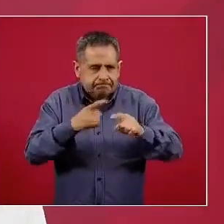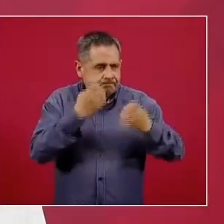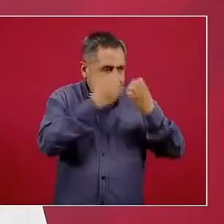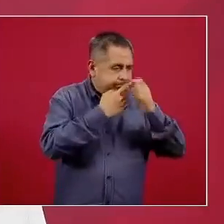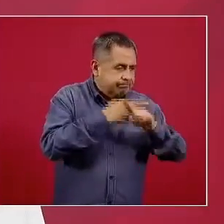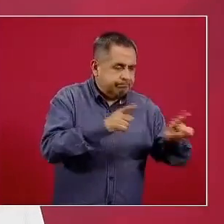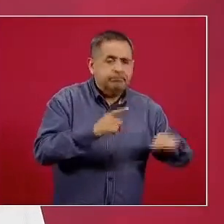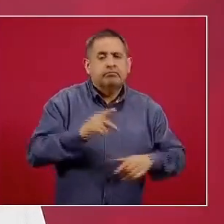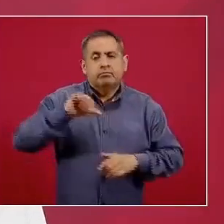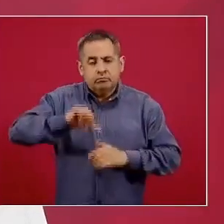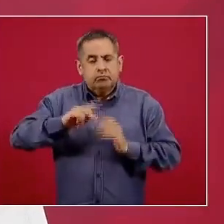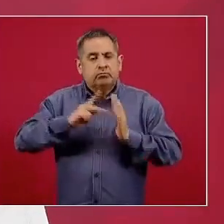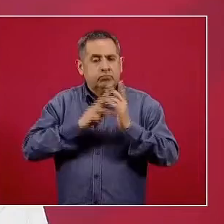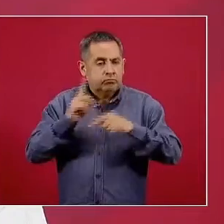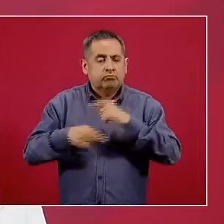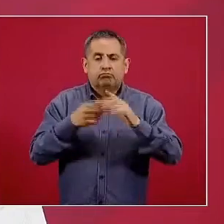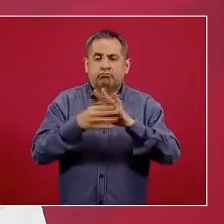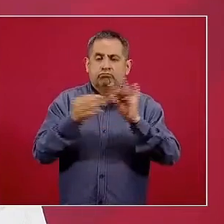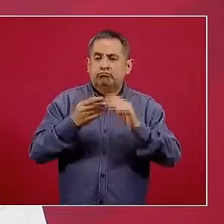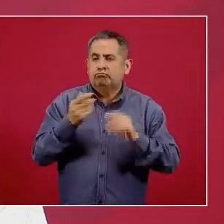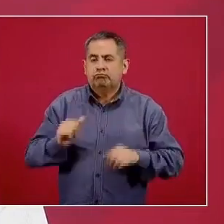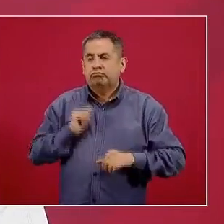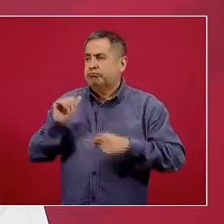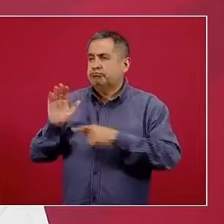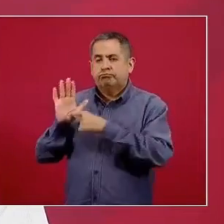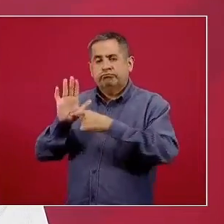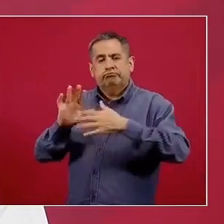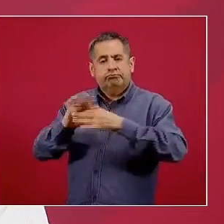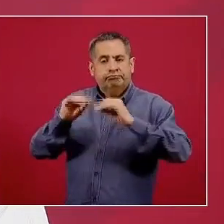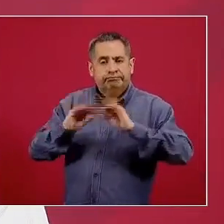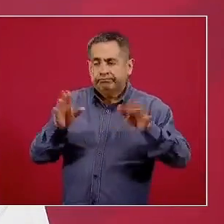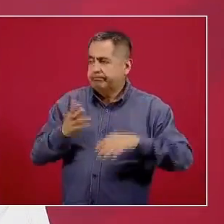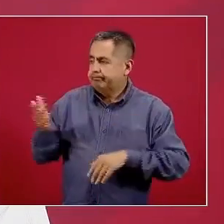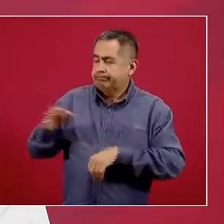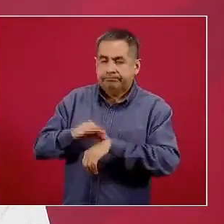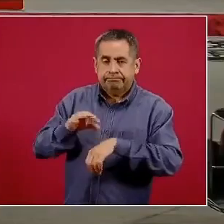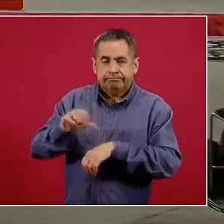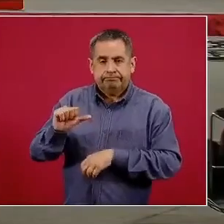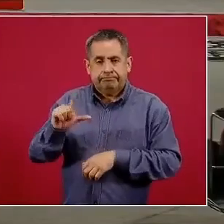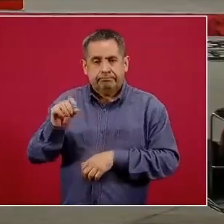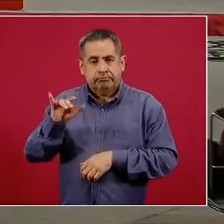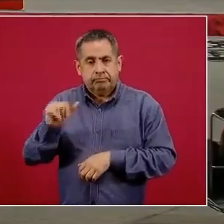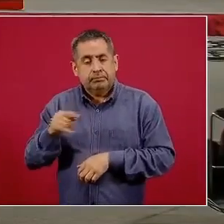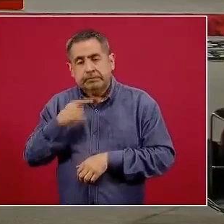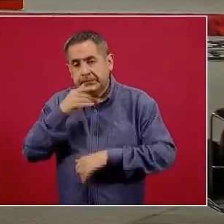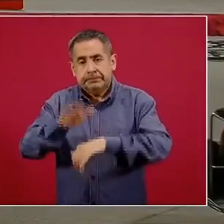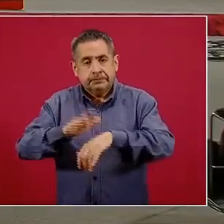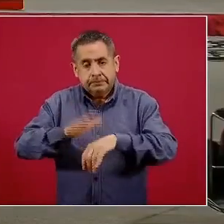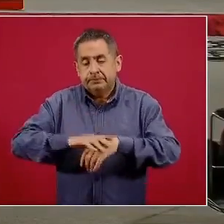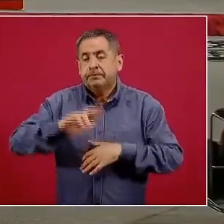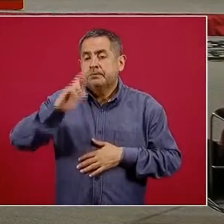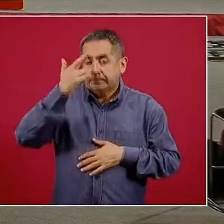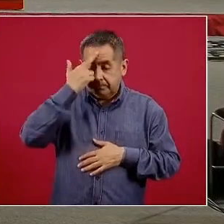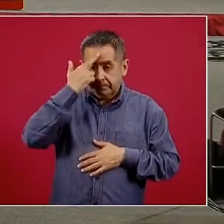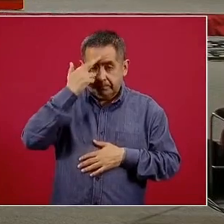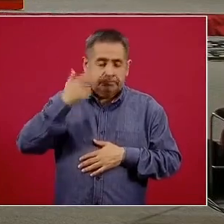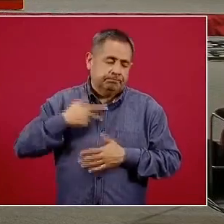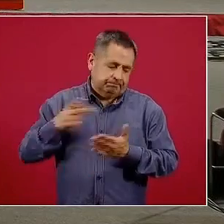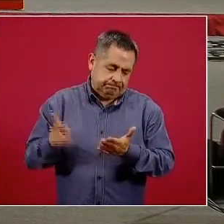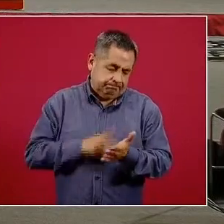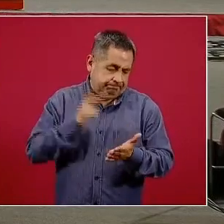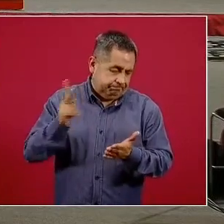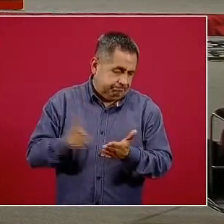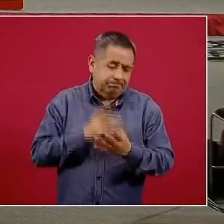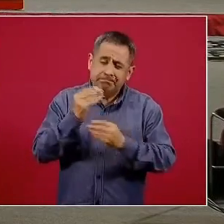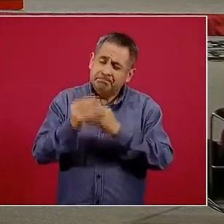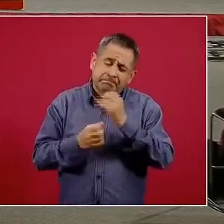quiero reiterar hoy, aprovechando la presentación detallada del doctor Alomía, es recordar lo que hemos dicho por muchos años,